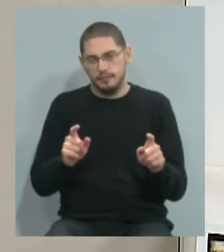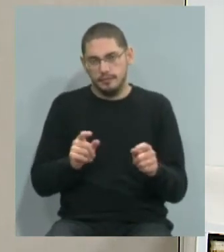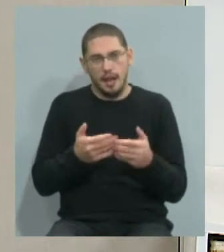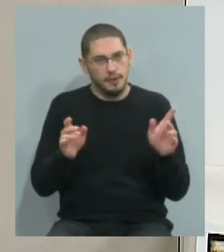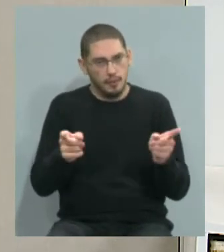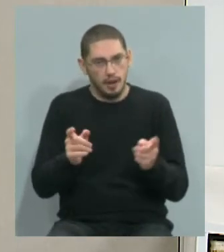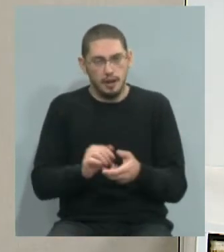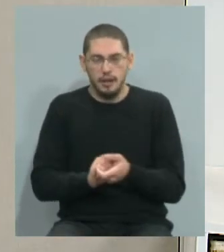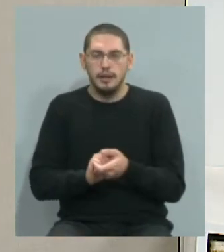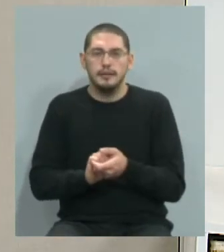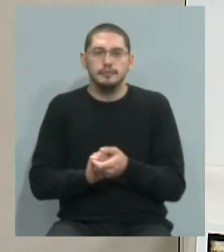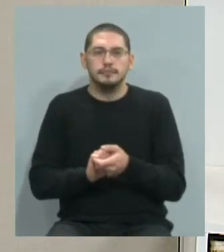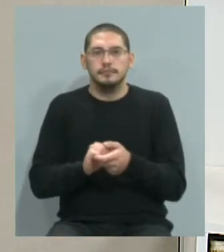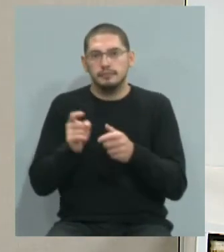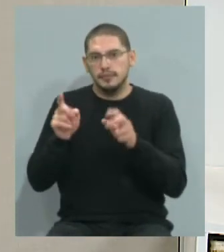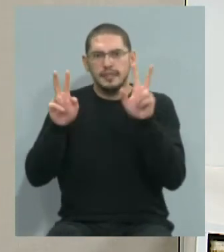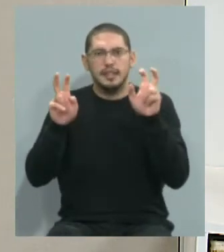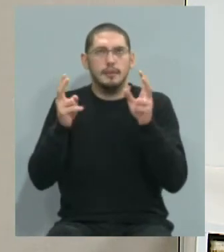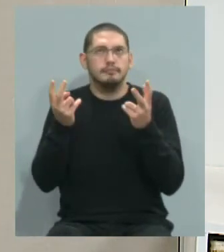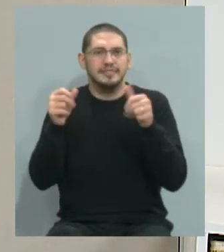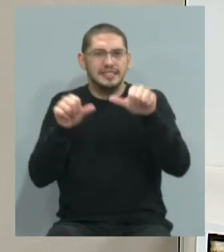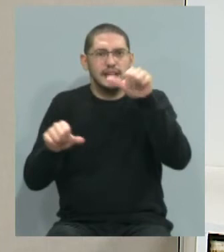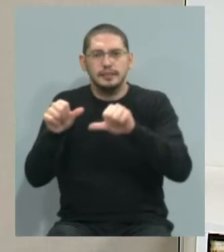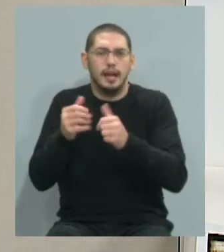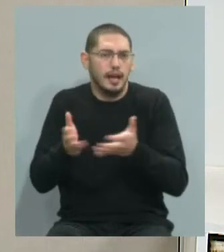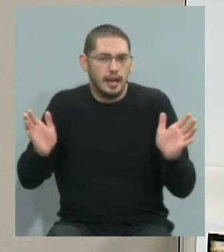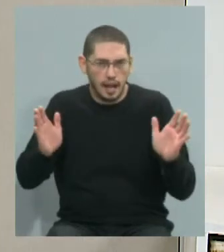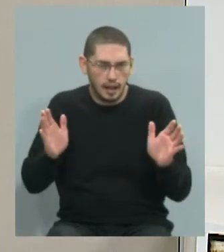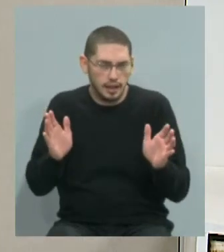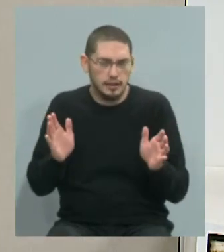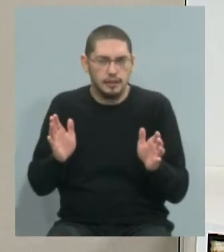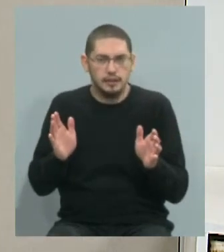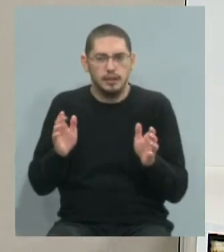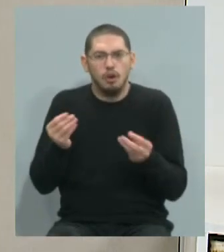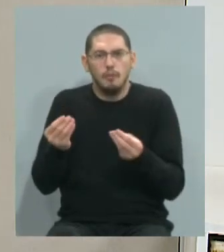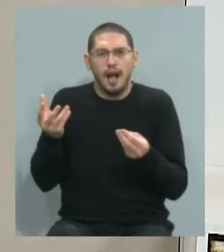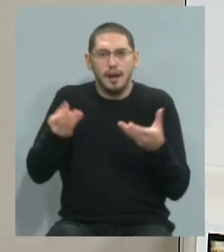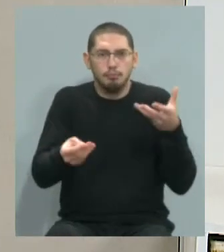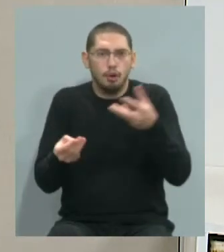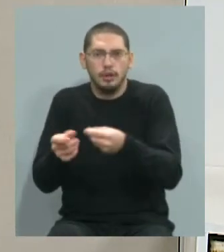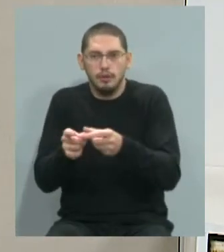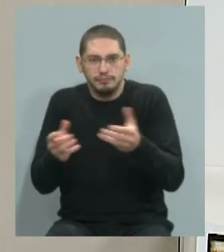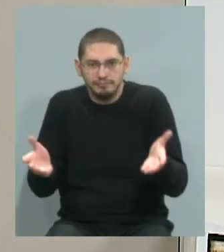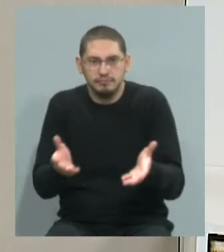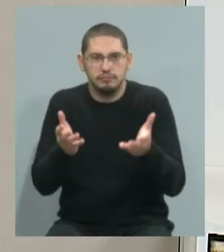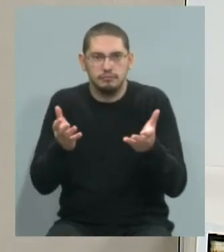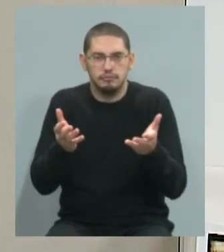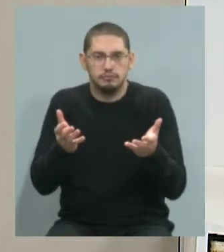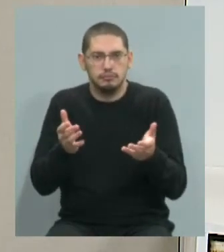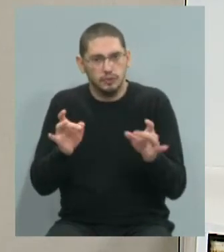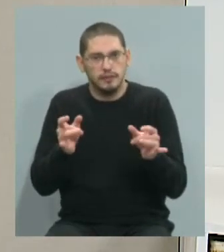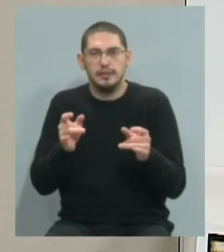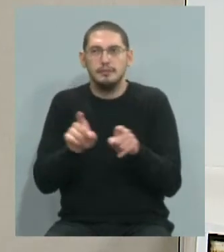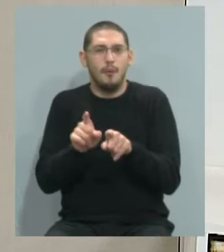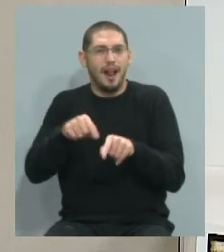es la ciencia en general, cómo se puede aportar. Digo, haciendo tal vez una referencia a lo que está pasando hoy por hoy con el tema de